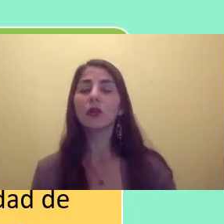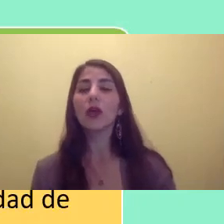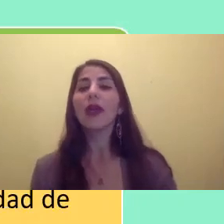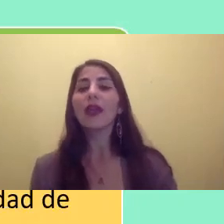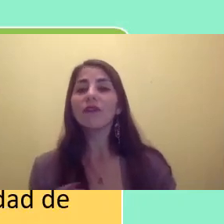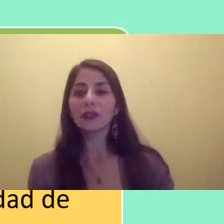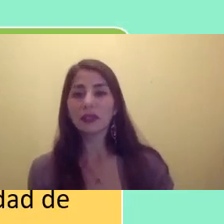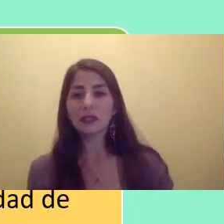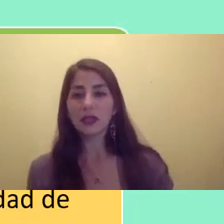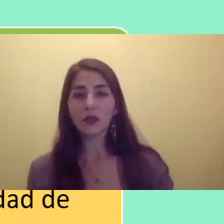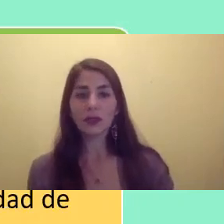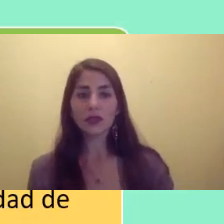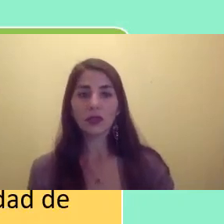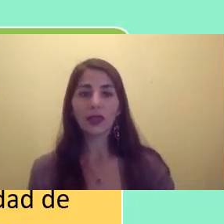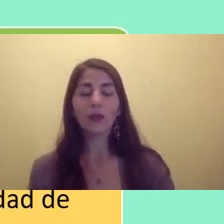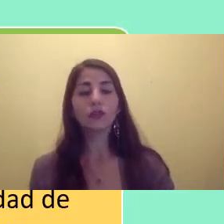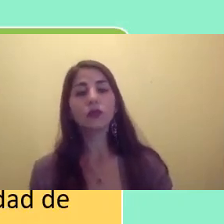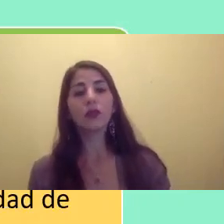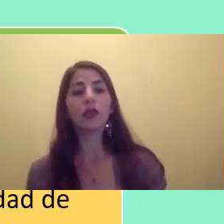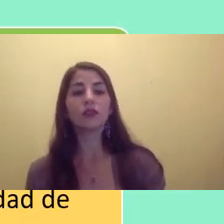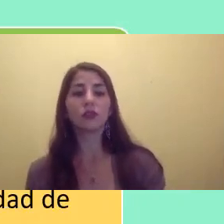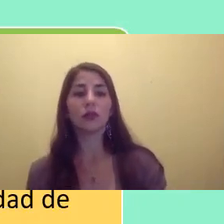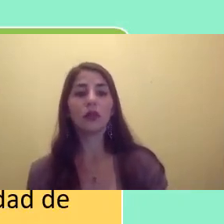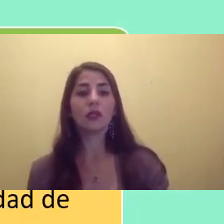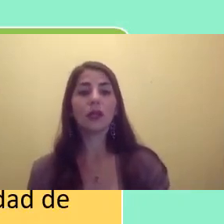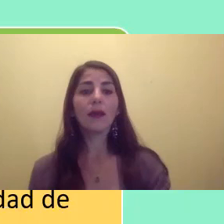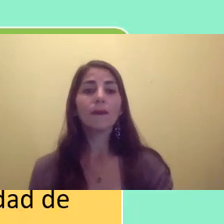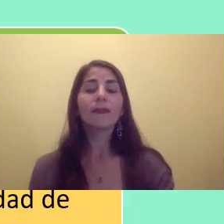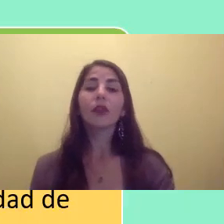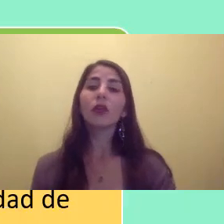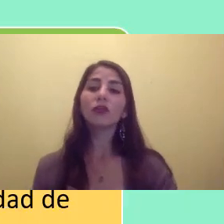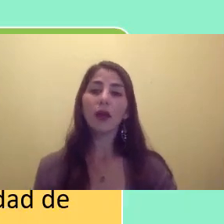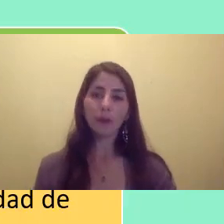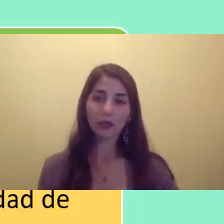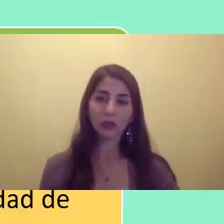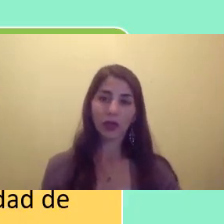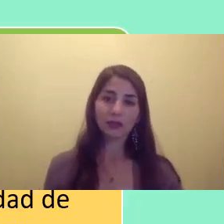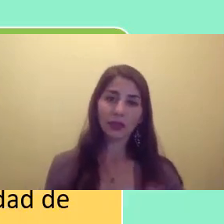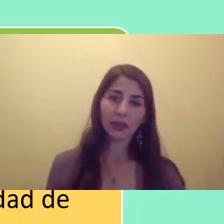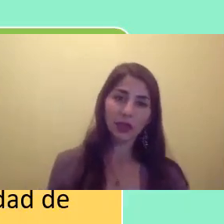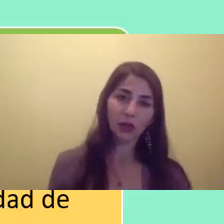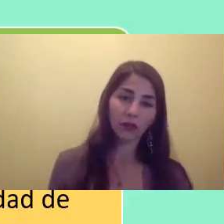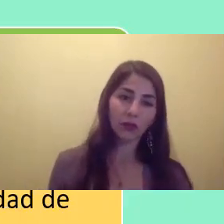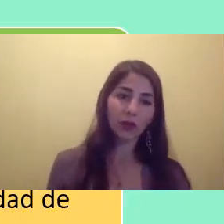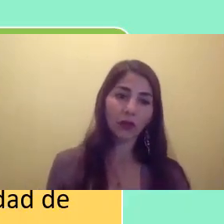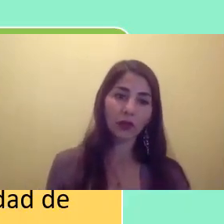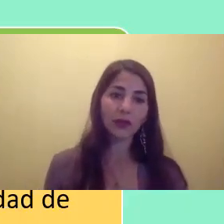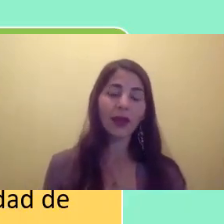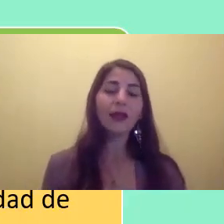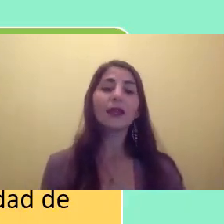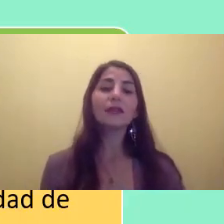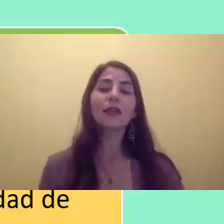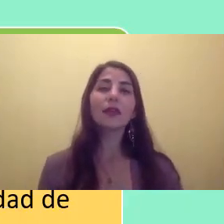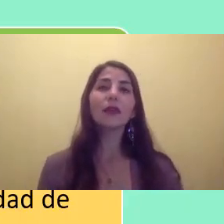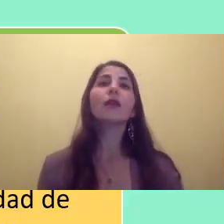un ritmo, énfasis en la información que damos y una duración. ¿Ya? Todos estos aspectos, al ser realizados de forma